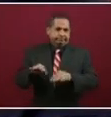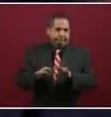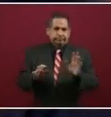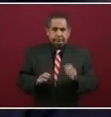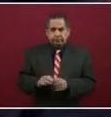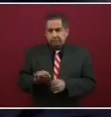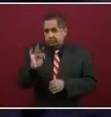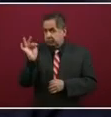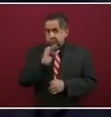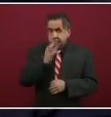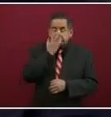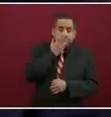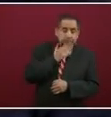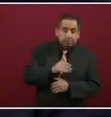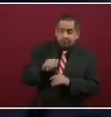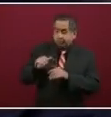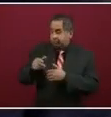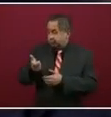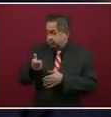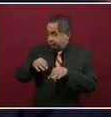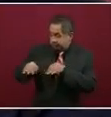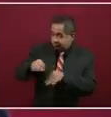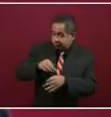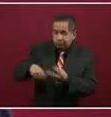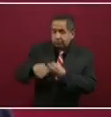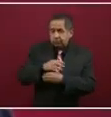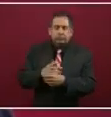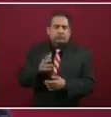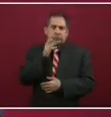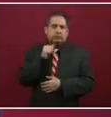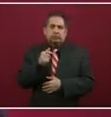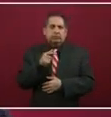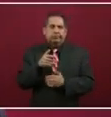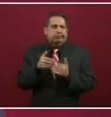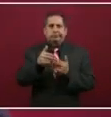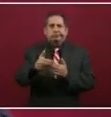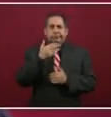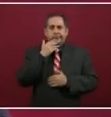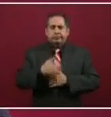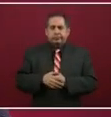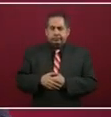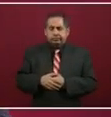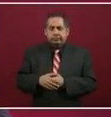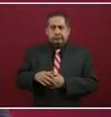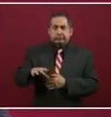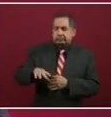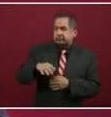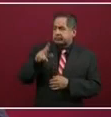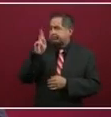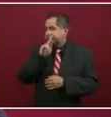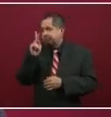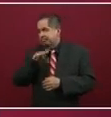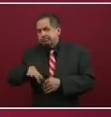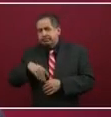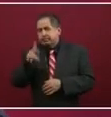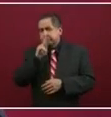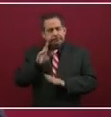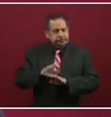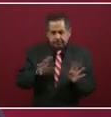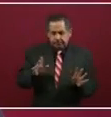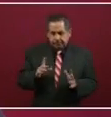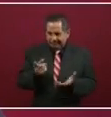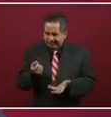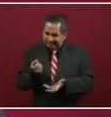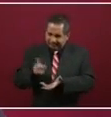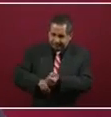Si no, no avanzamos. Son puras medidas de fuerza y eso no resuelve